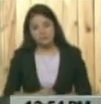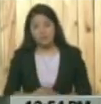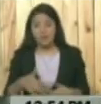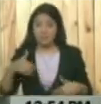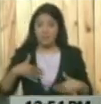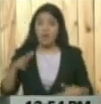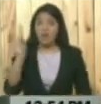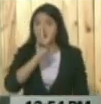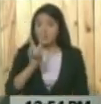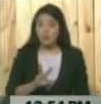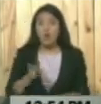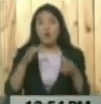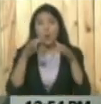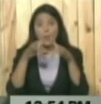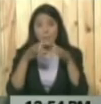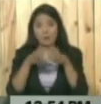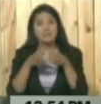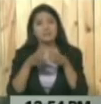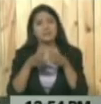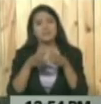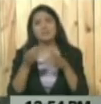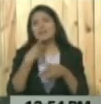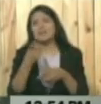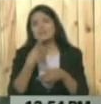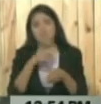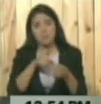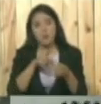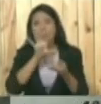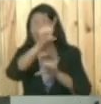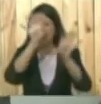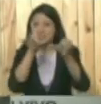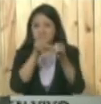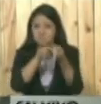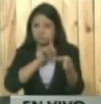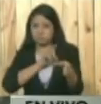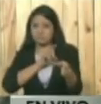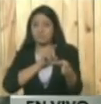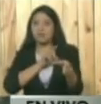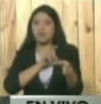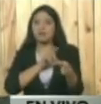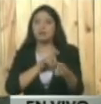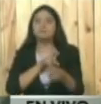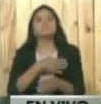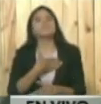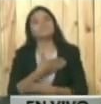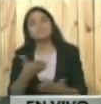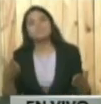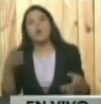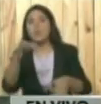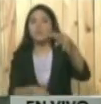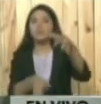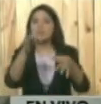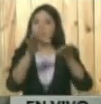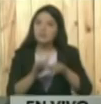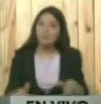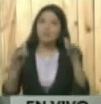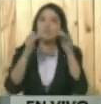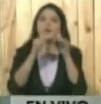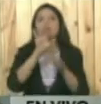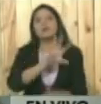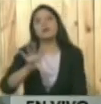Venezuela y desde el Movimiento de Países No Alineados levantamos una bandera por la justicia, por la igualdad y por la